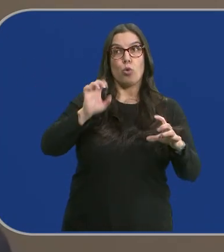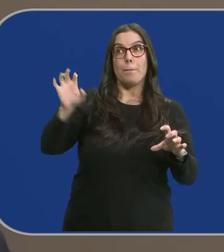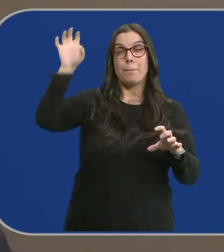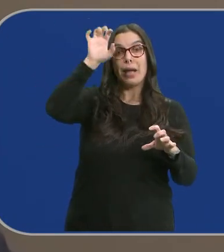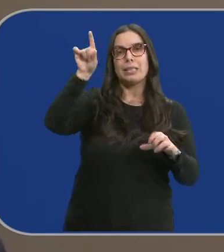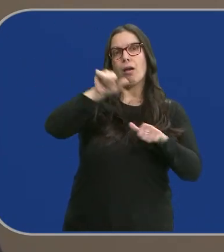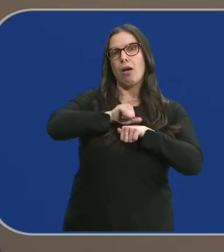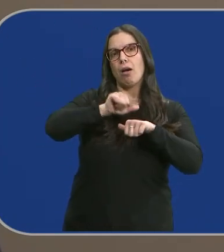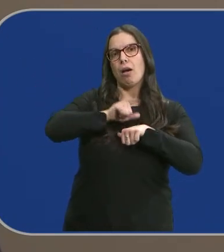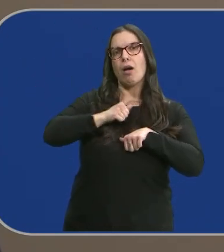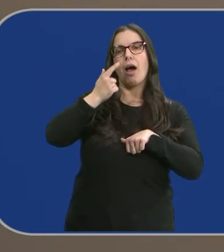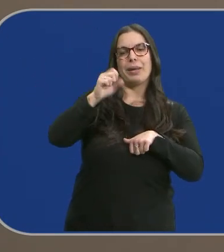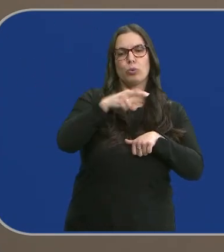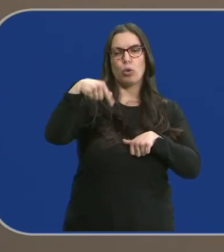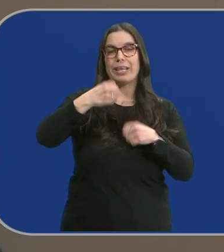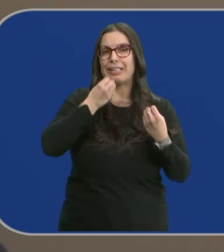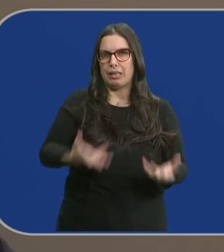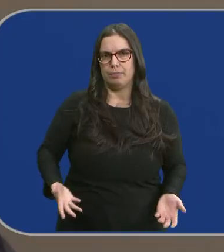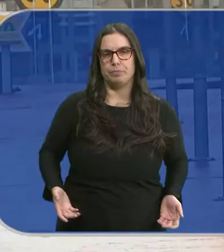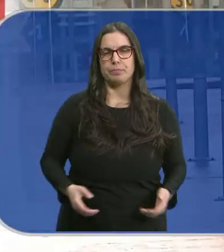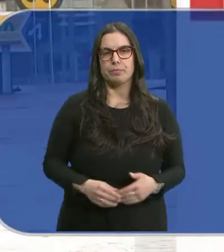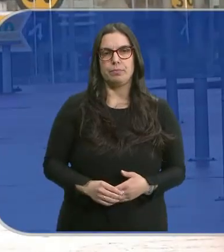están a la espera del resultado.